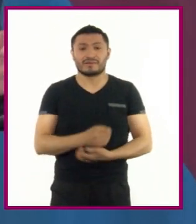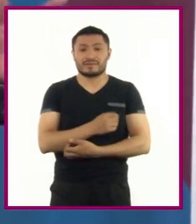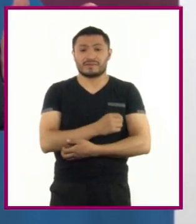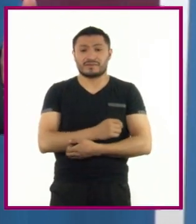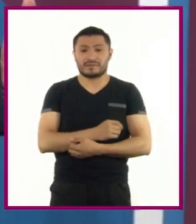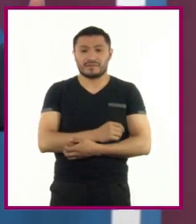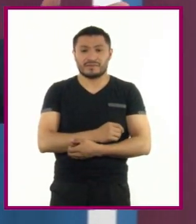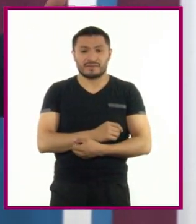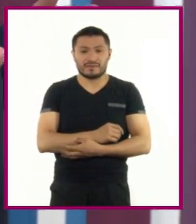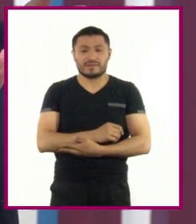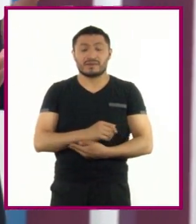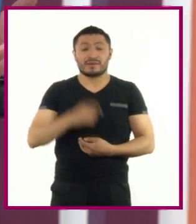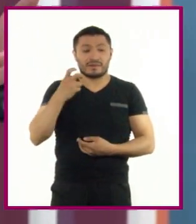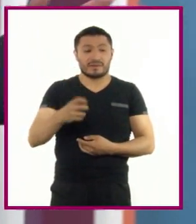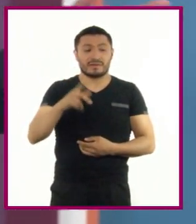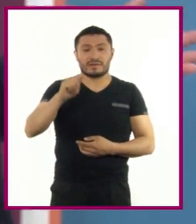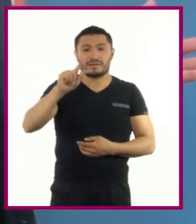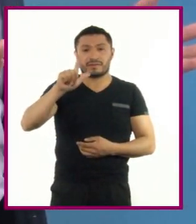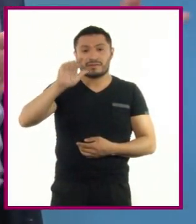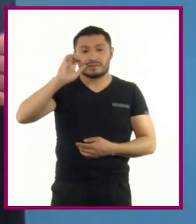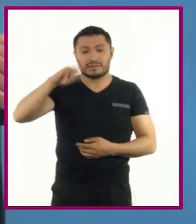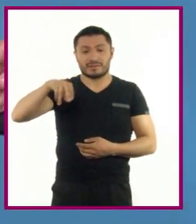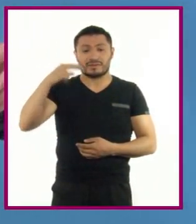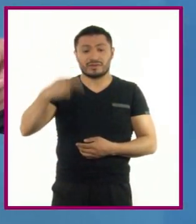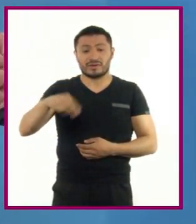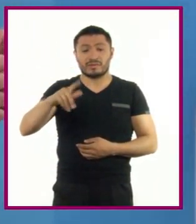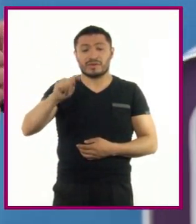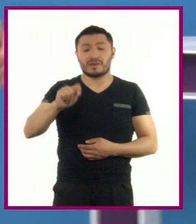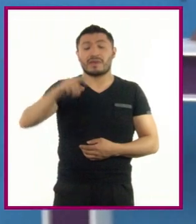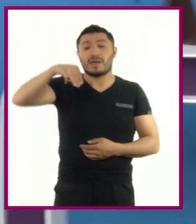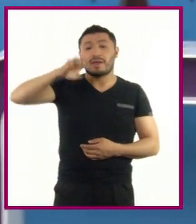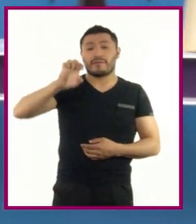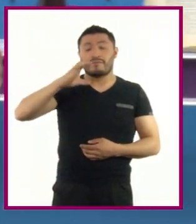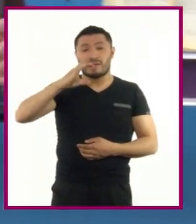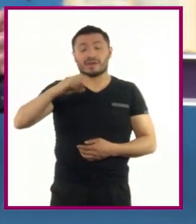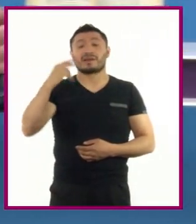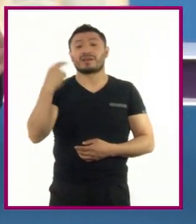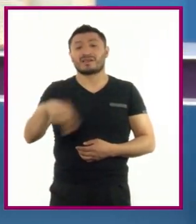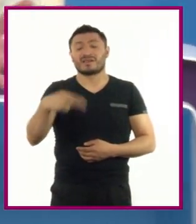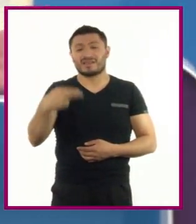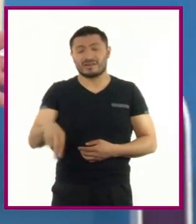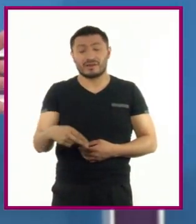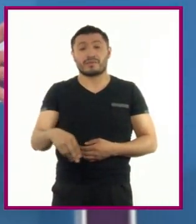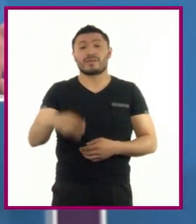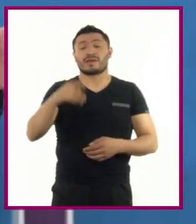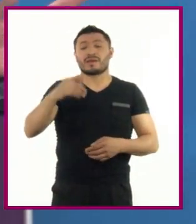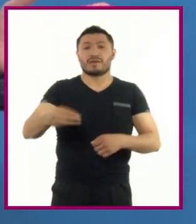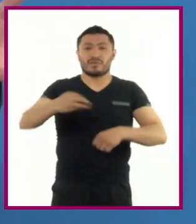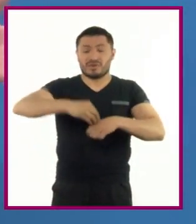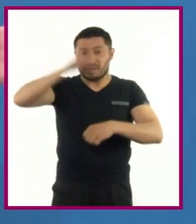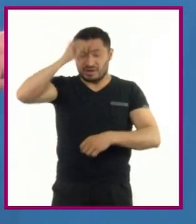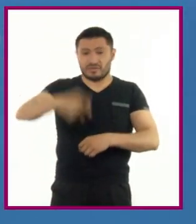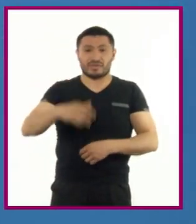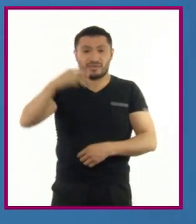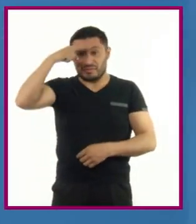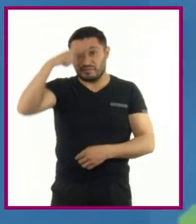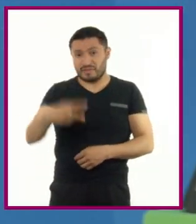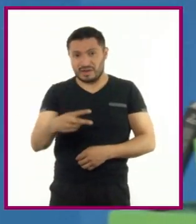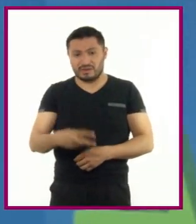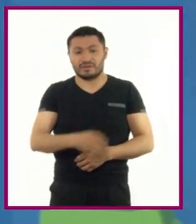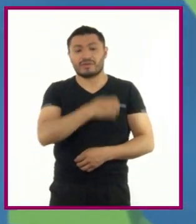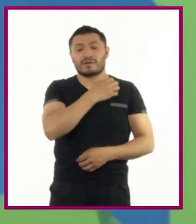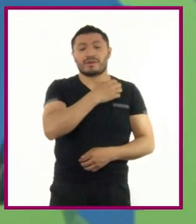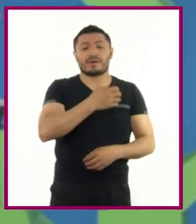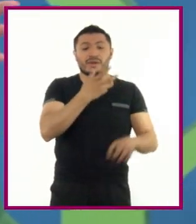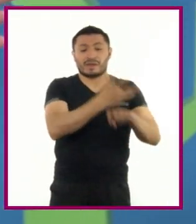sucesor del Telecán se le daría el nombre de TEMEC, que significa Tratado entre México, Estados Unidos y Canadá. Entre